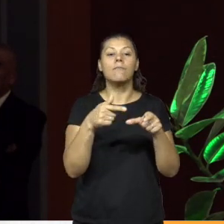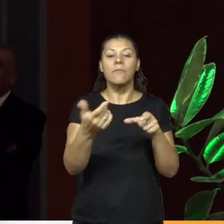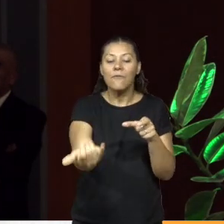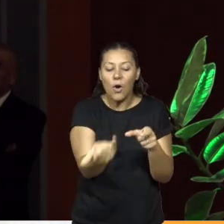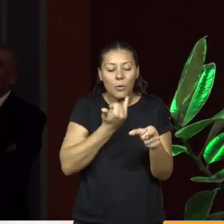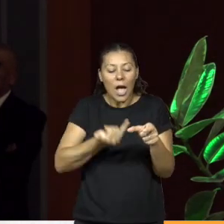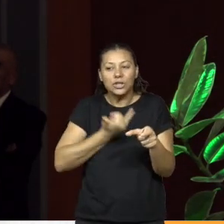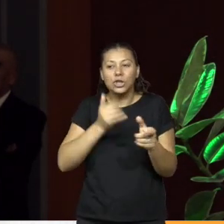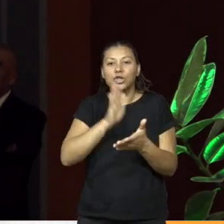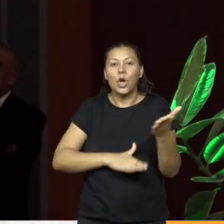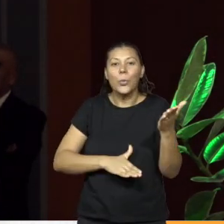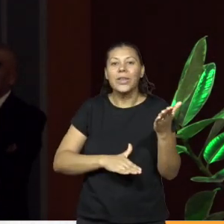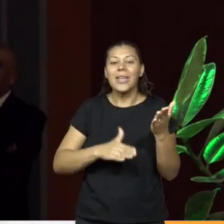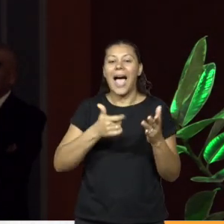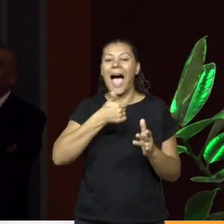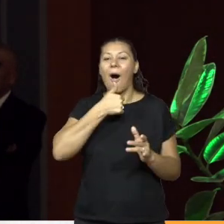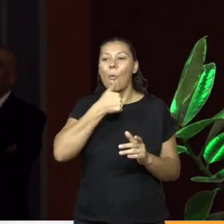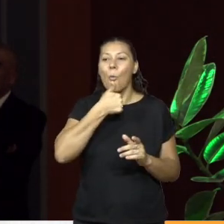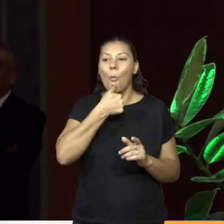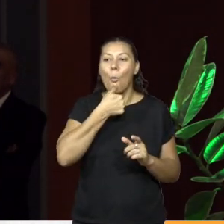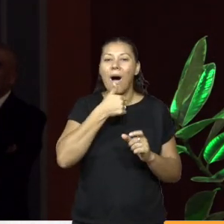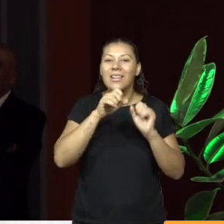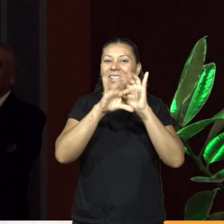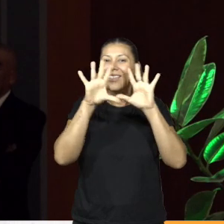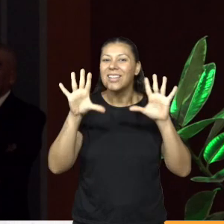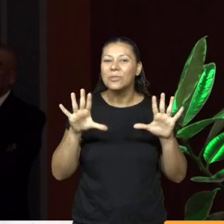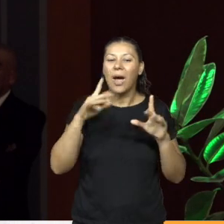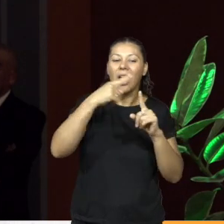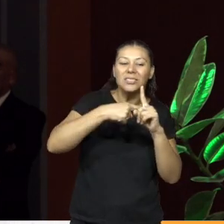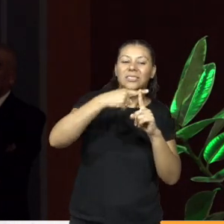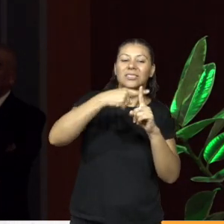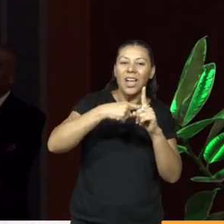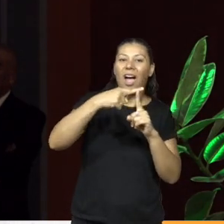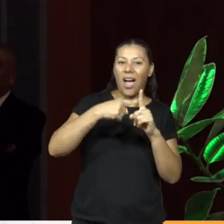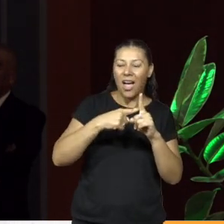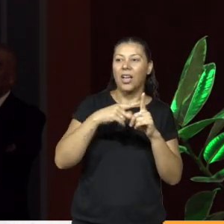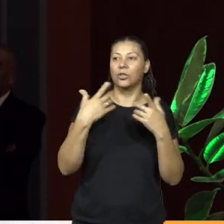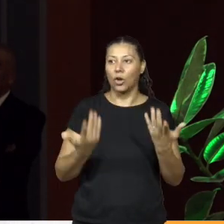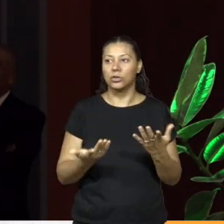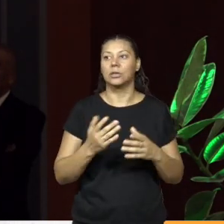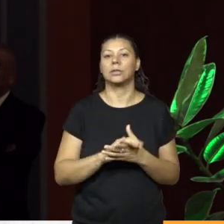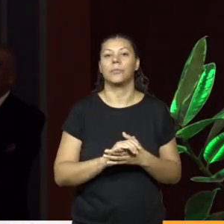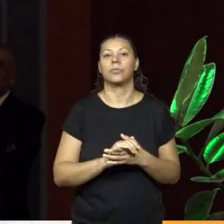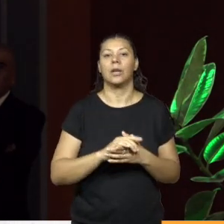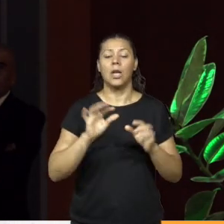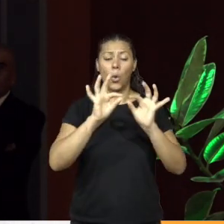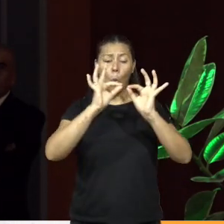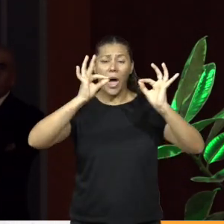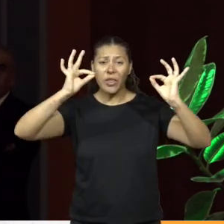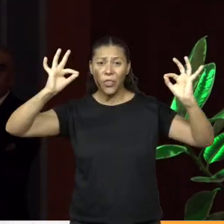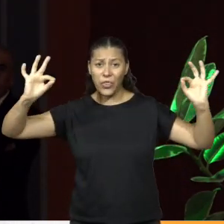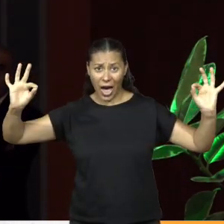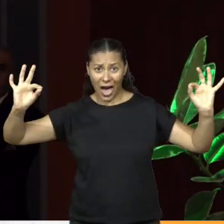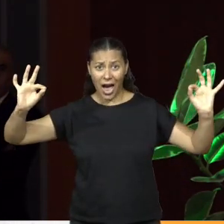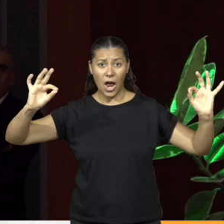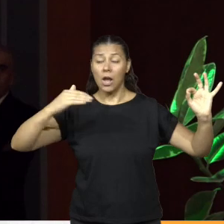Entonces, cada 10 o 20 centímetros está marcado en la cuerdita que estaba suspendido, no sé